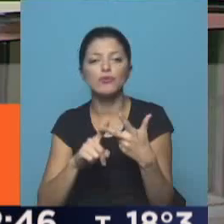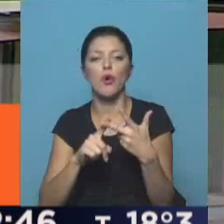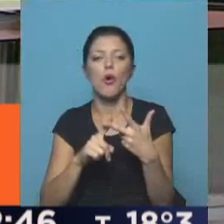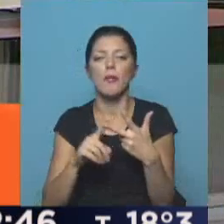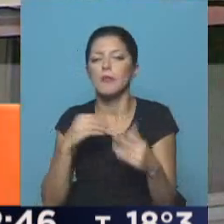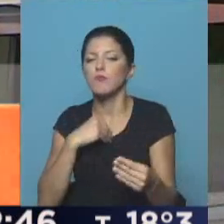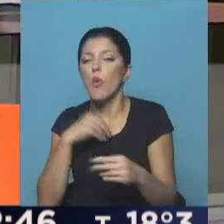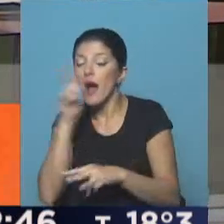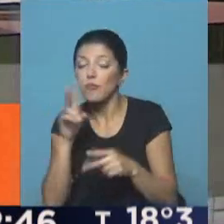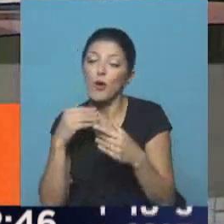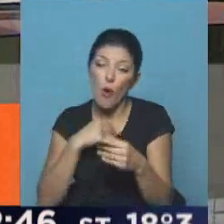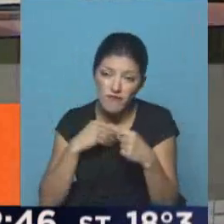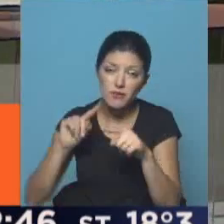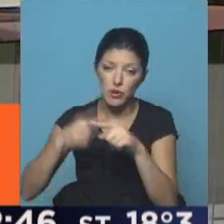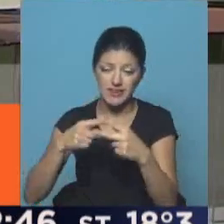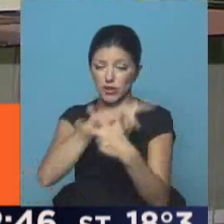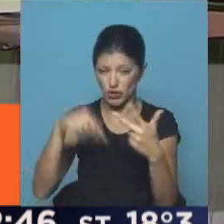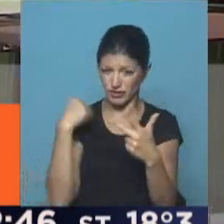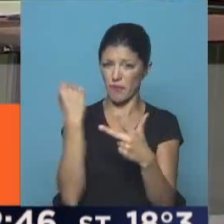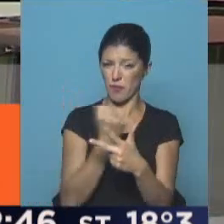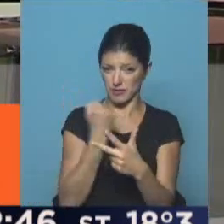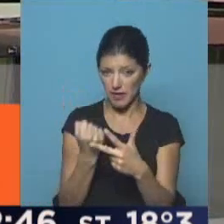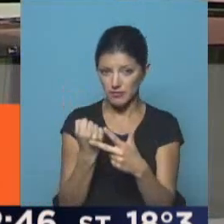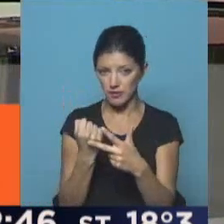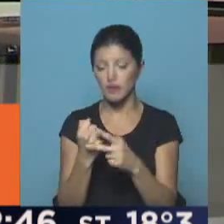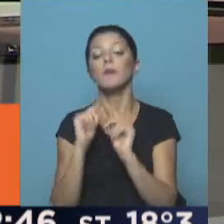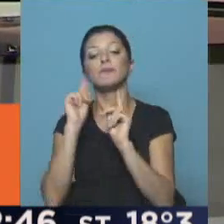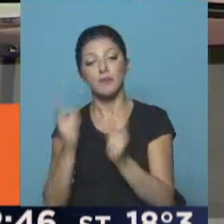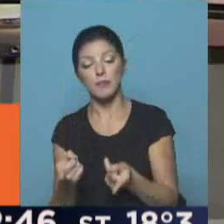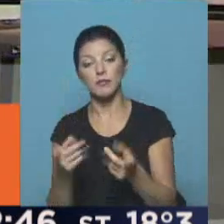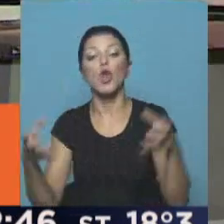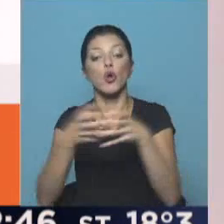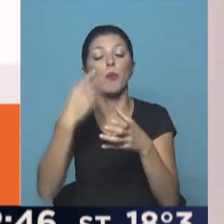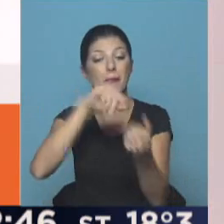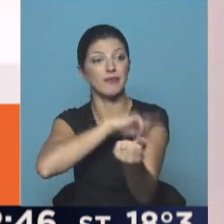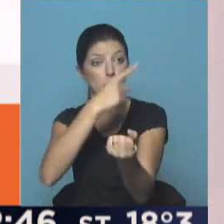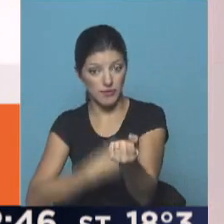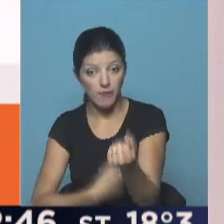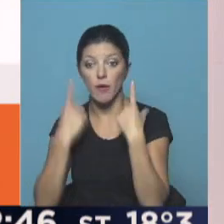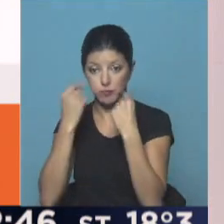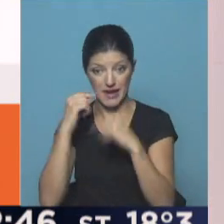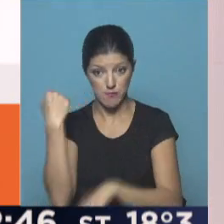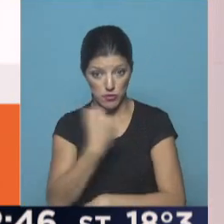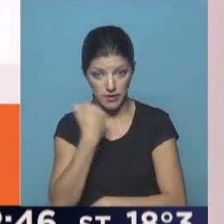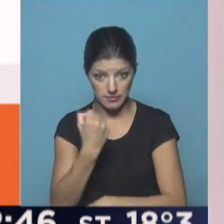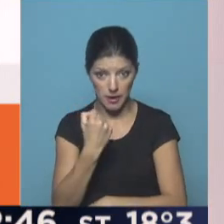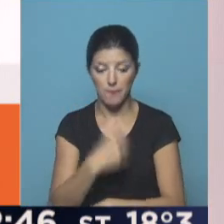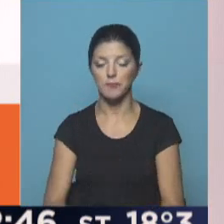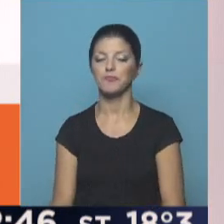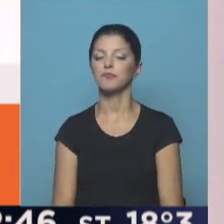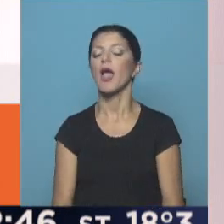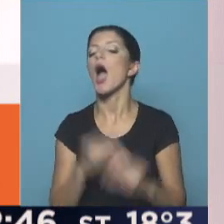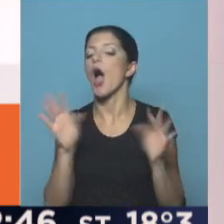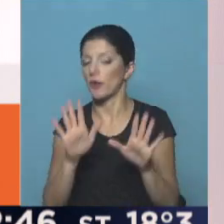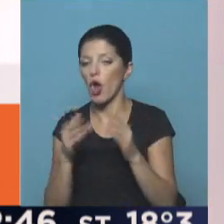fe a la política es importante. La crítica del establishment, la crítica de las élites. Ahora, ¿cómo se procesa eso? Es otra